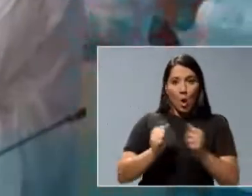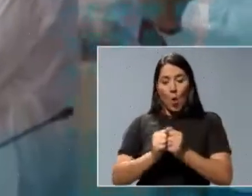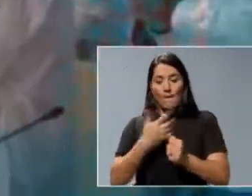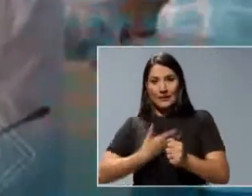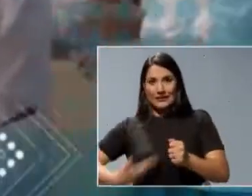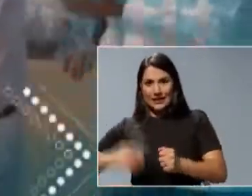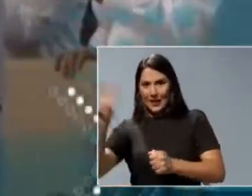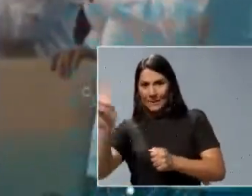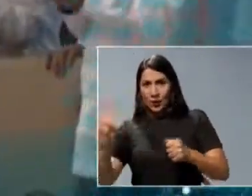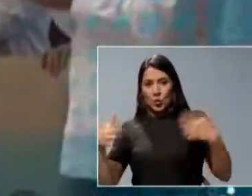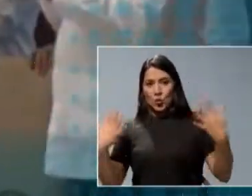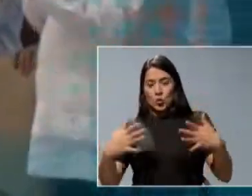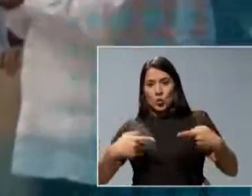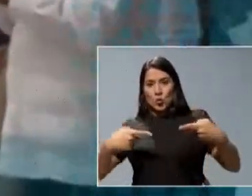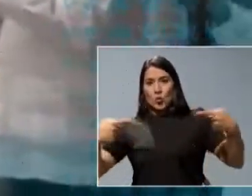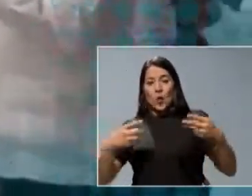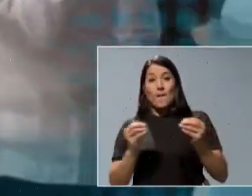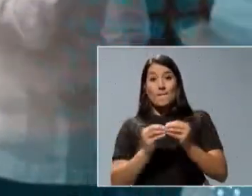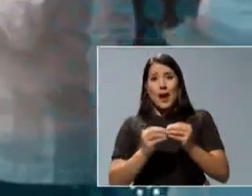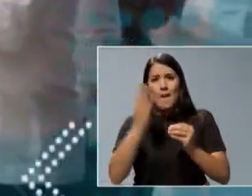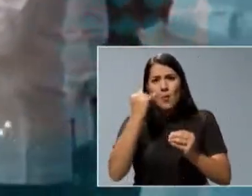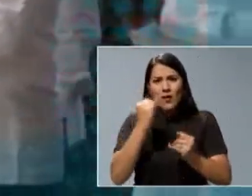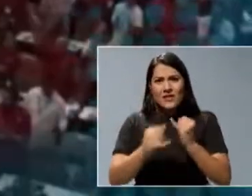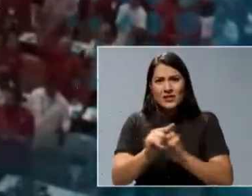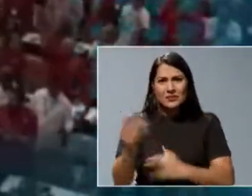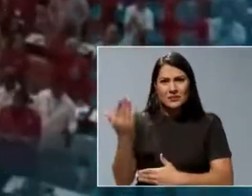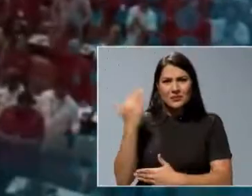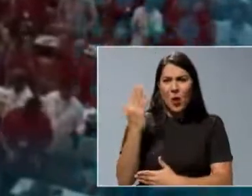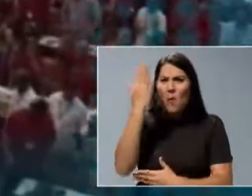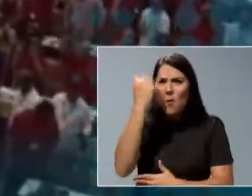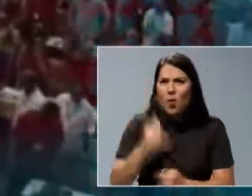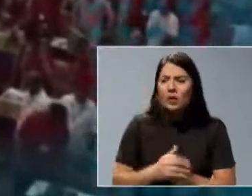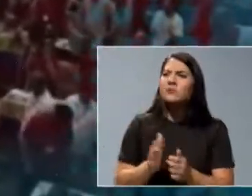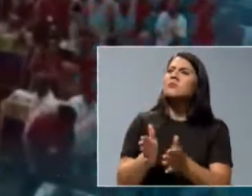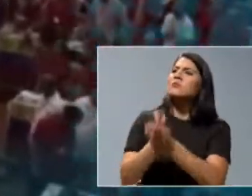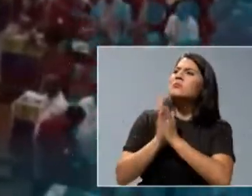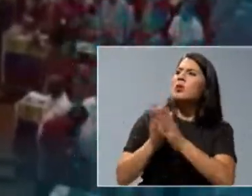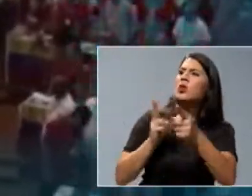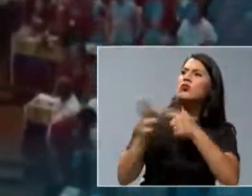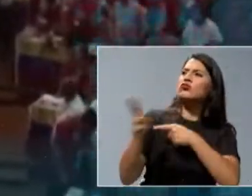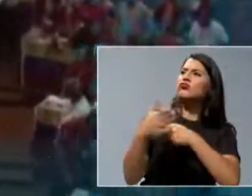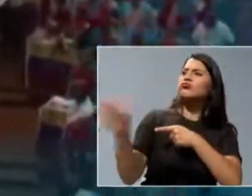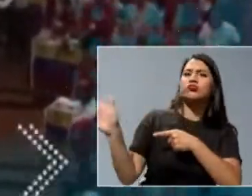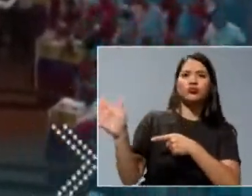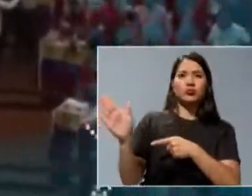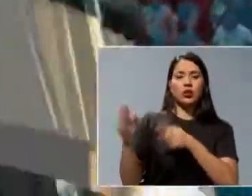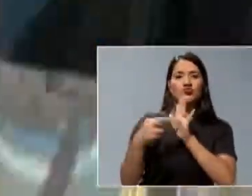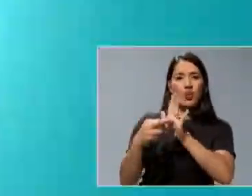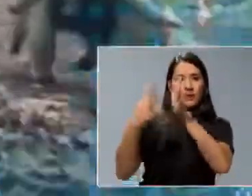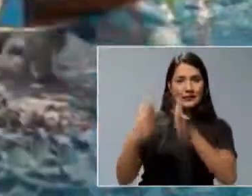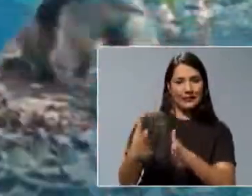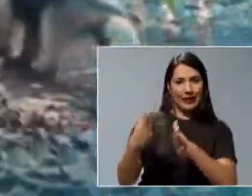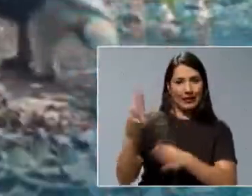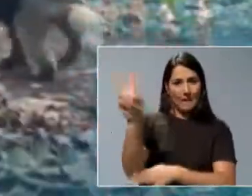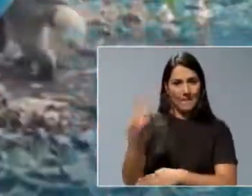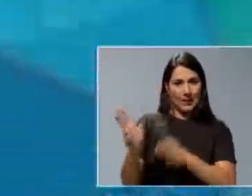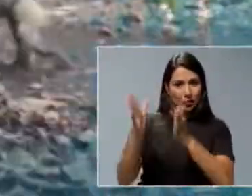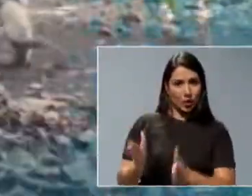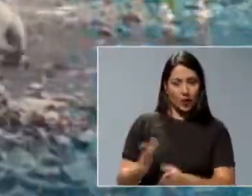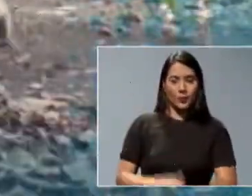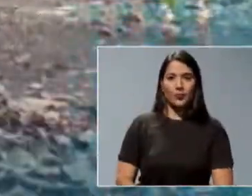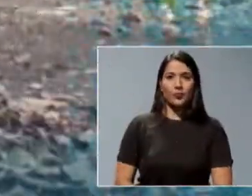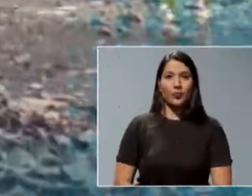orden del pasado fin de semana en la que Nayib Bukele pidió expulsar de su país a diplomáticos venezolanos.